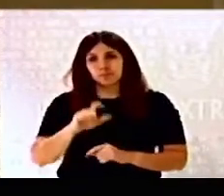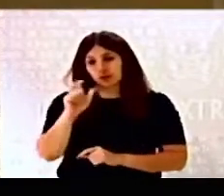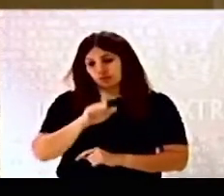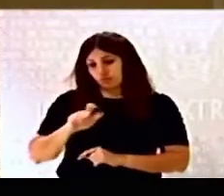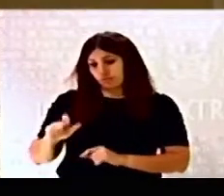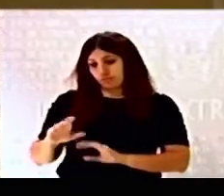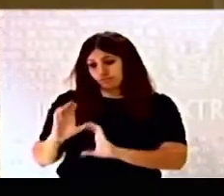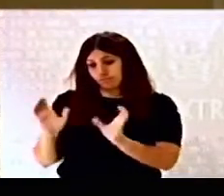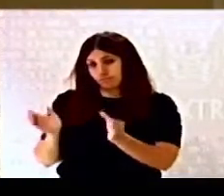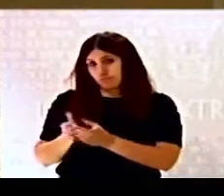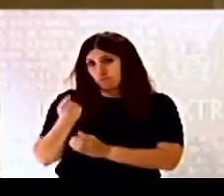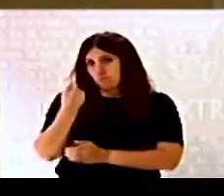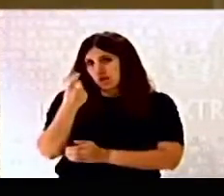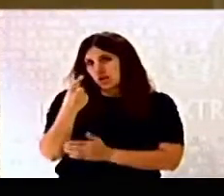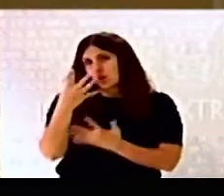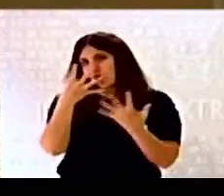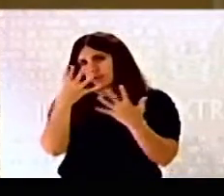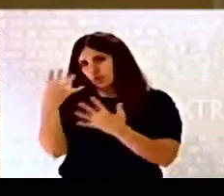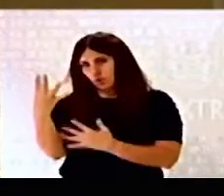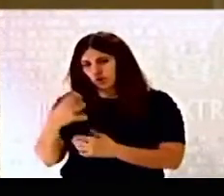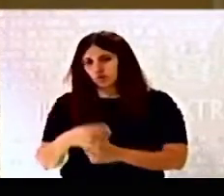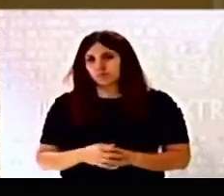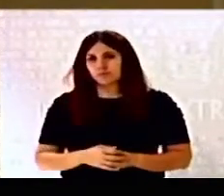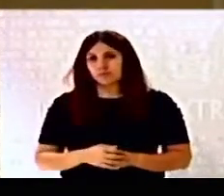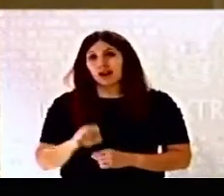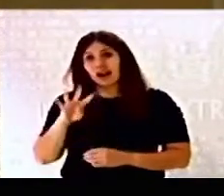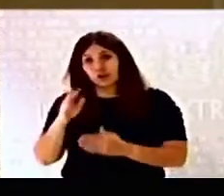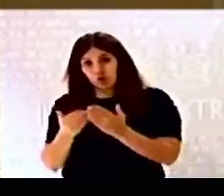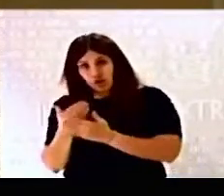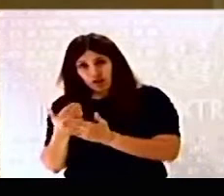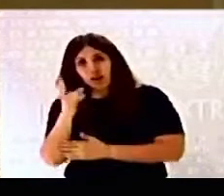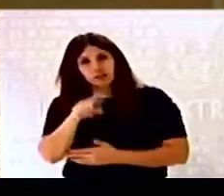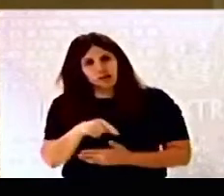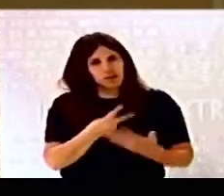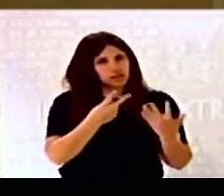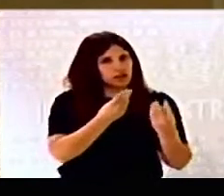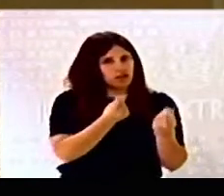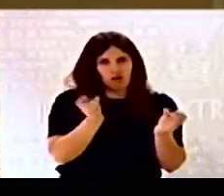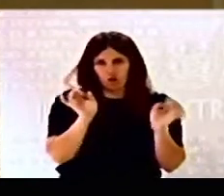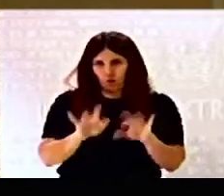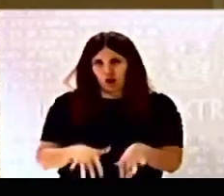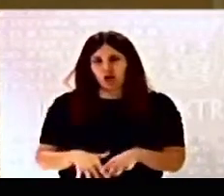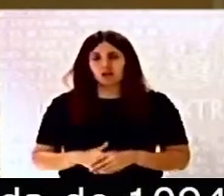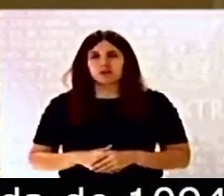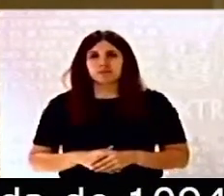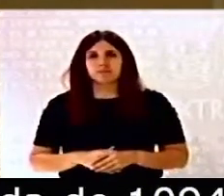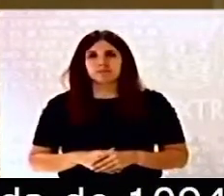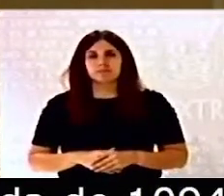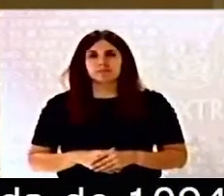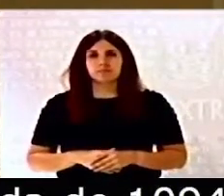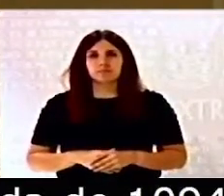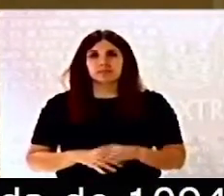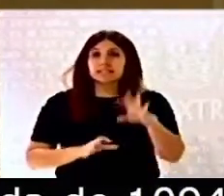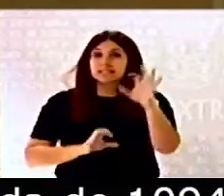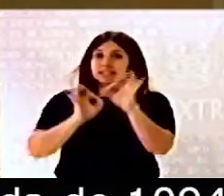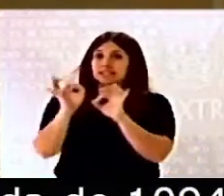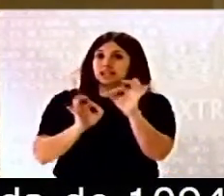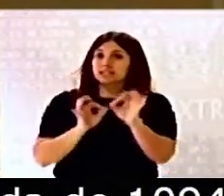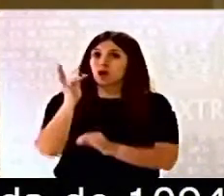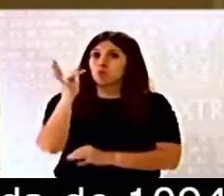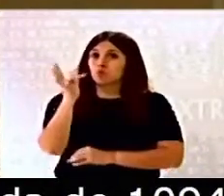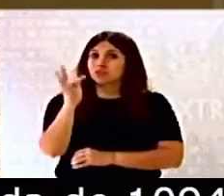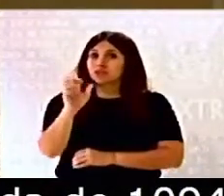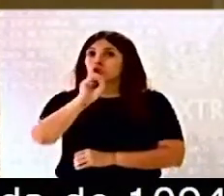de 1.094, tanto a los 14 como a los 7 días, con una tasa de positividad